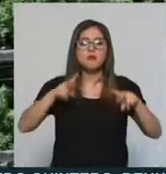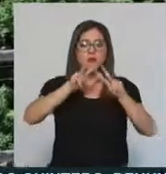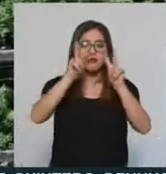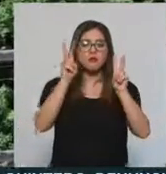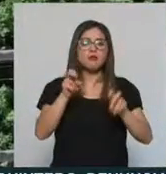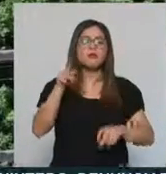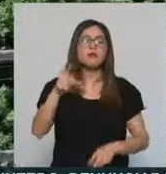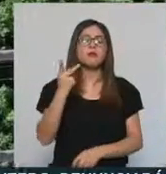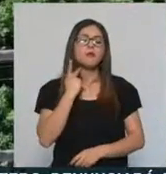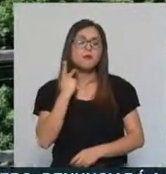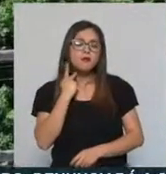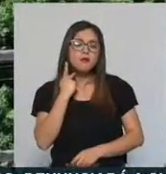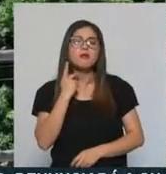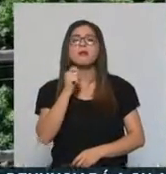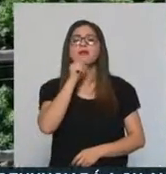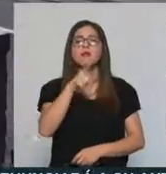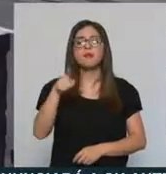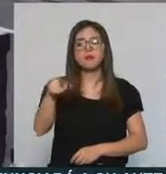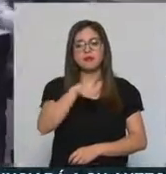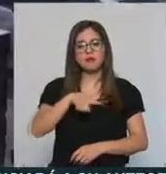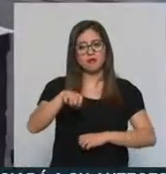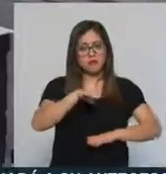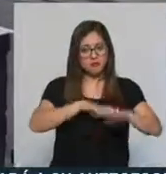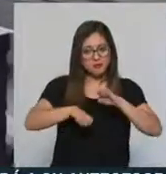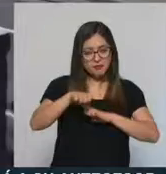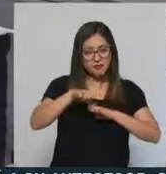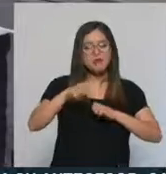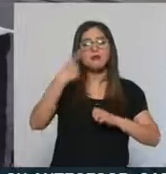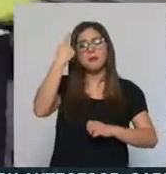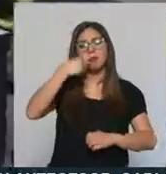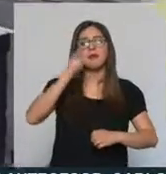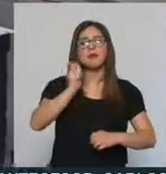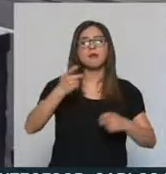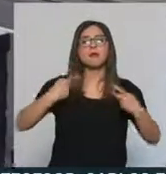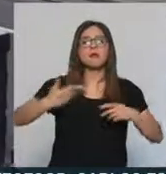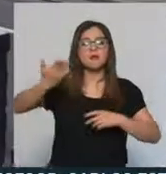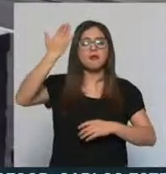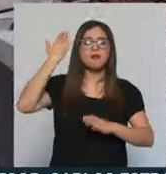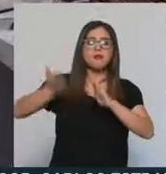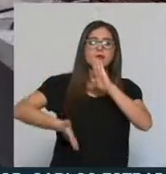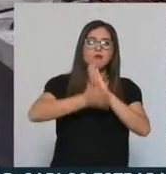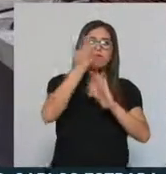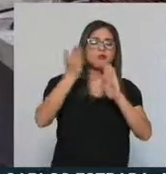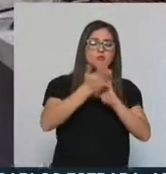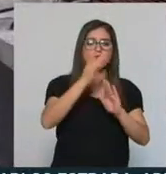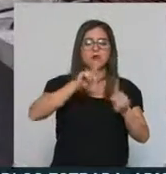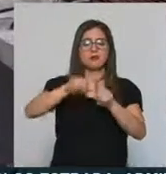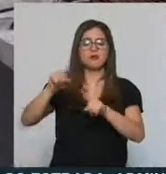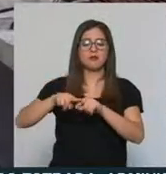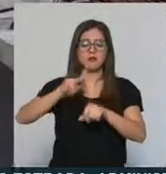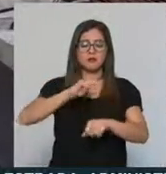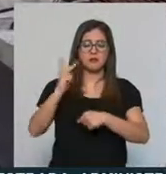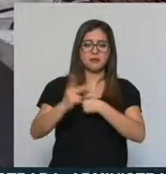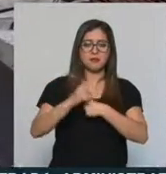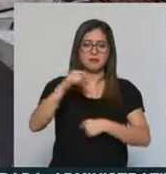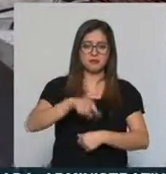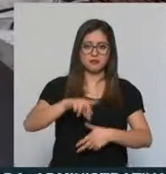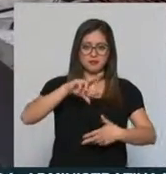y también del sector empresarial, sobre todo de la construcción en varios países de América Latina.